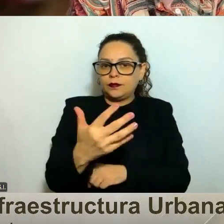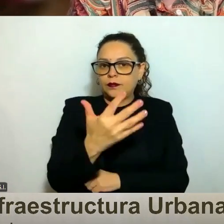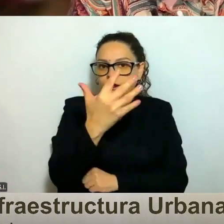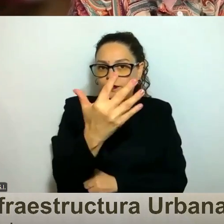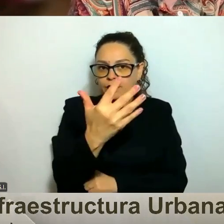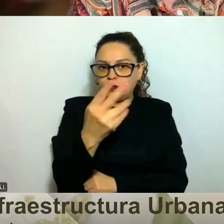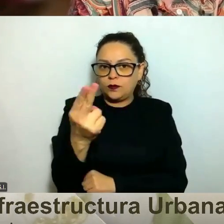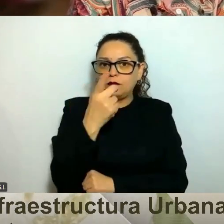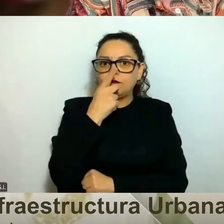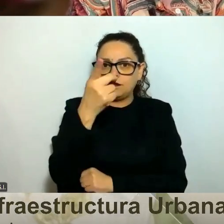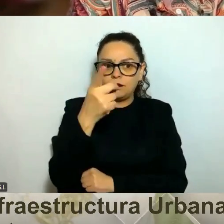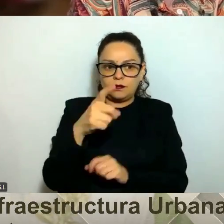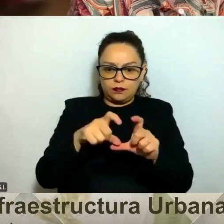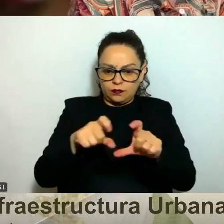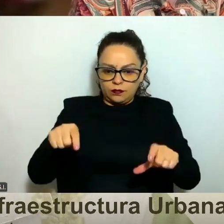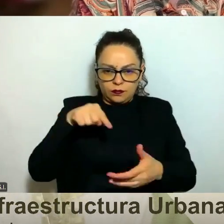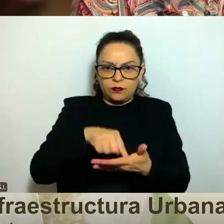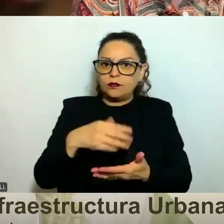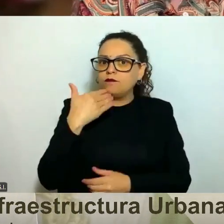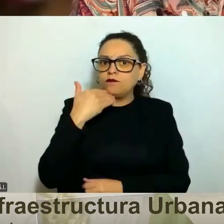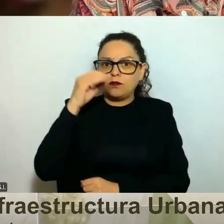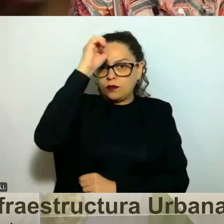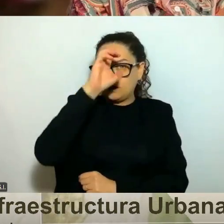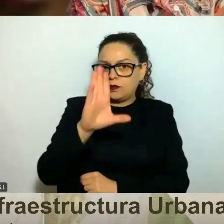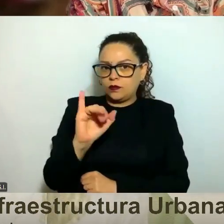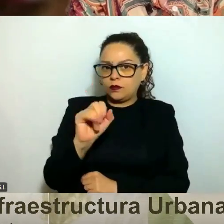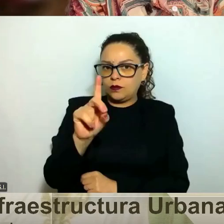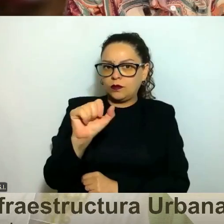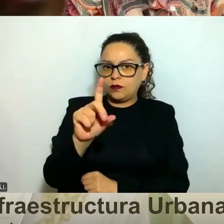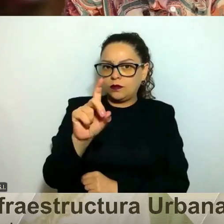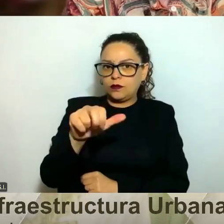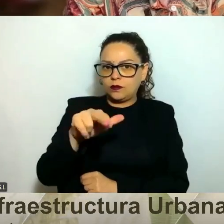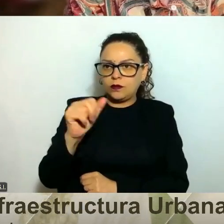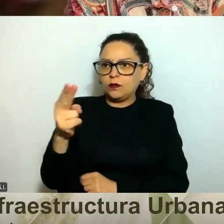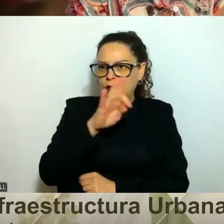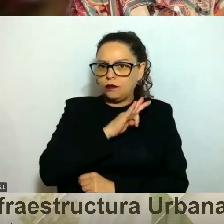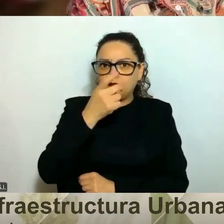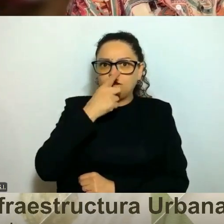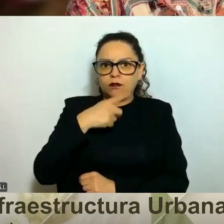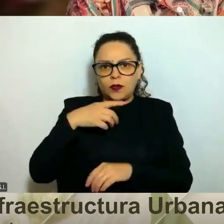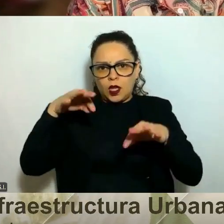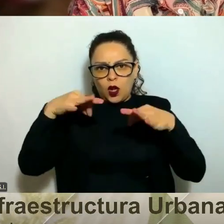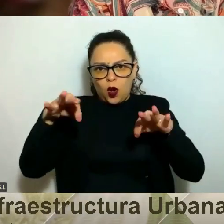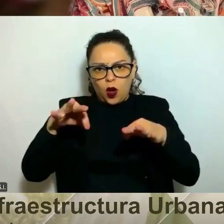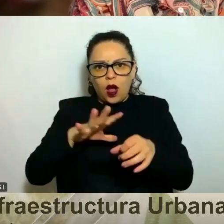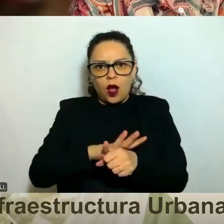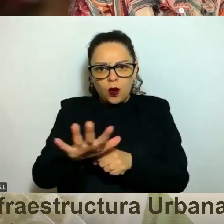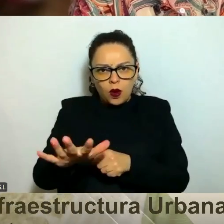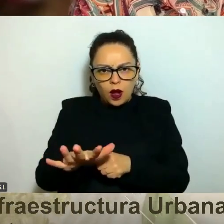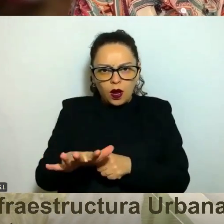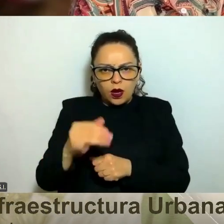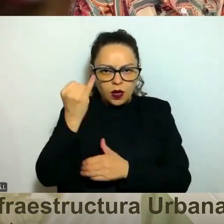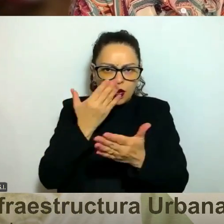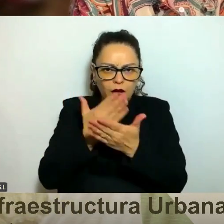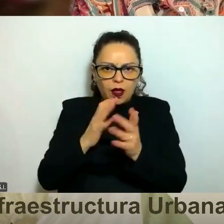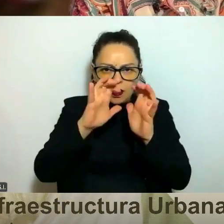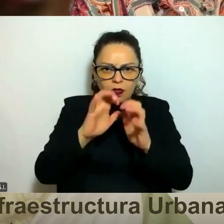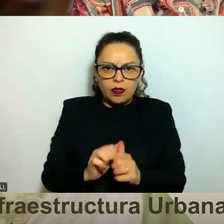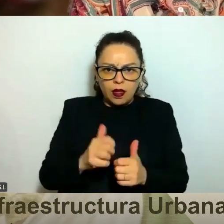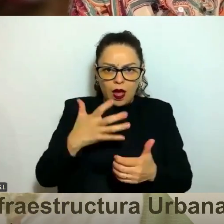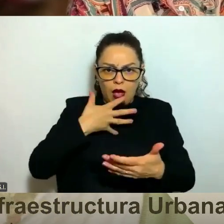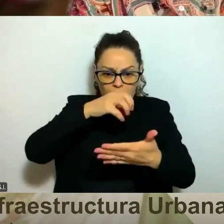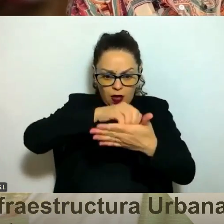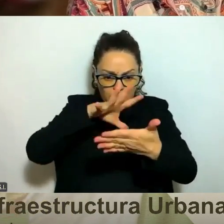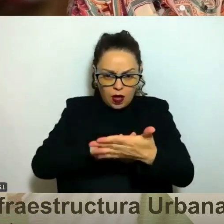señaló, no está la opinión ciudadana. Si me pudiera referir la hoja o la página del dictamen para que yo pudiera